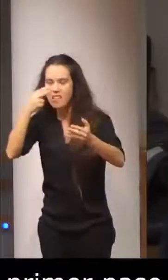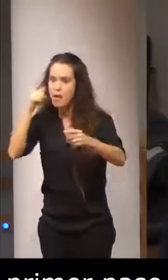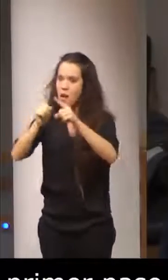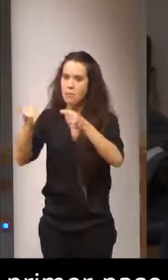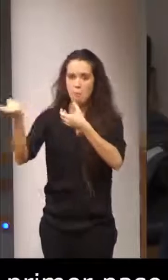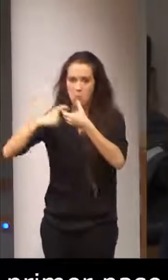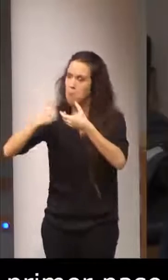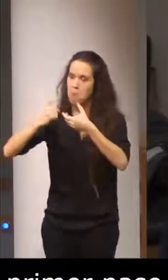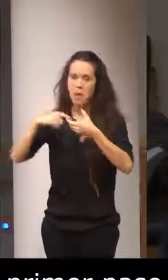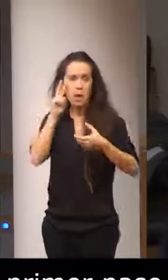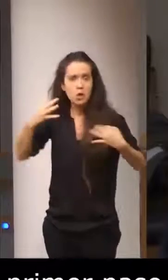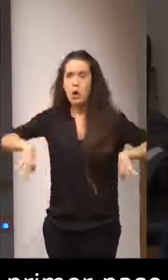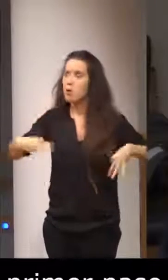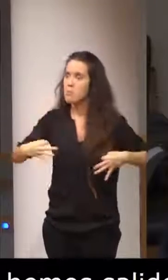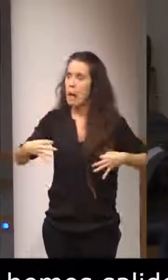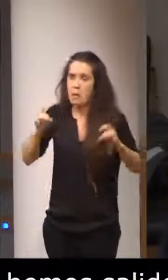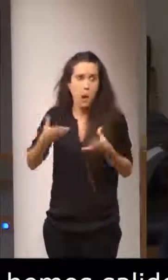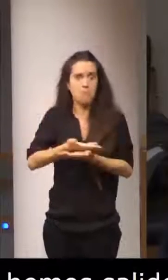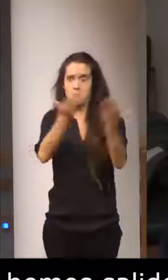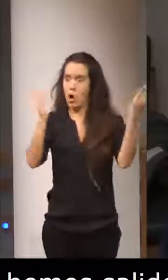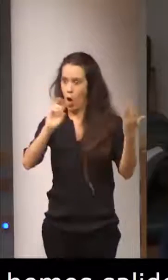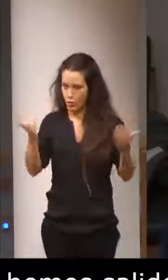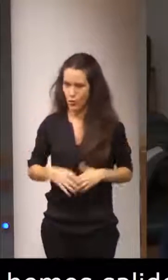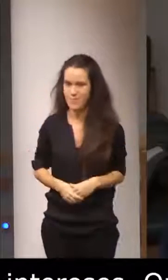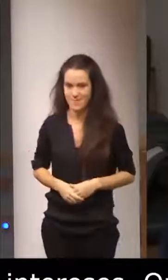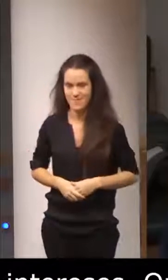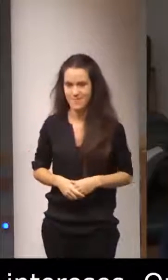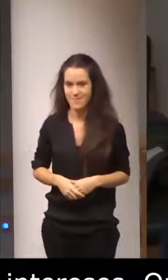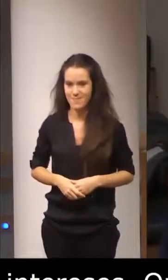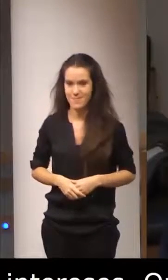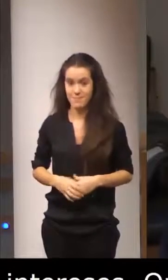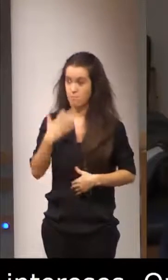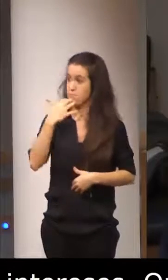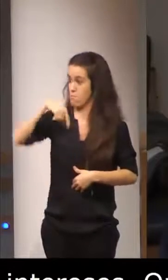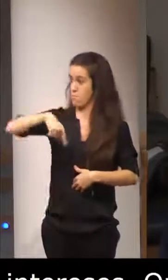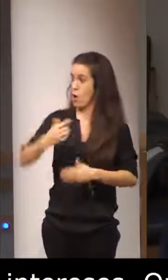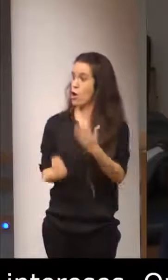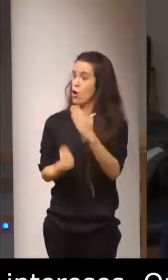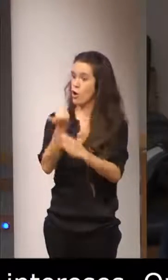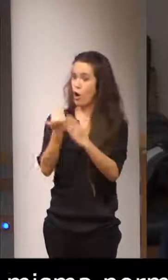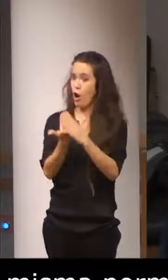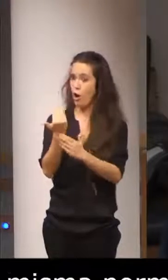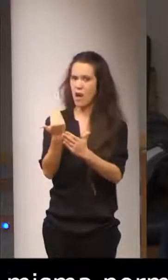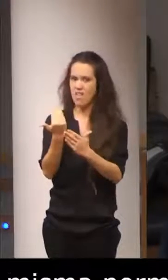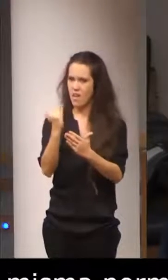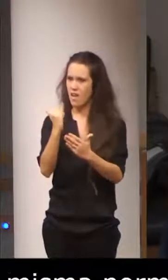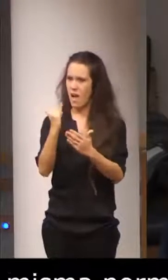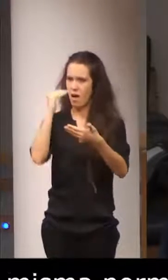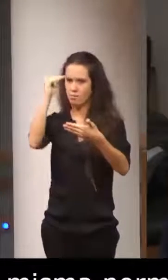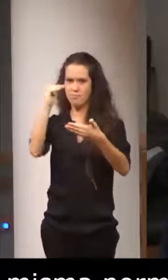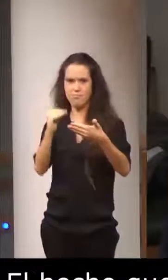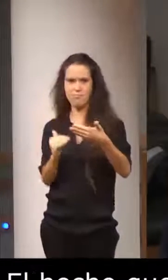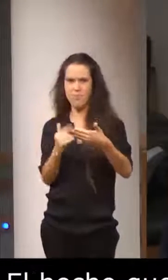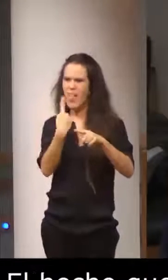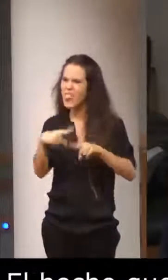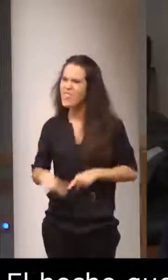exactamente con la misma normalidad que todos entendemos el hecho de que aquí en esta jornada se vayan a dar se vayan a unar representantes de